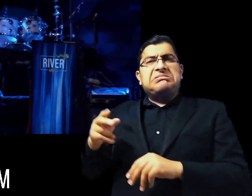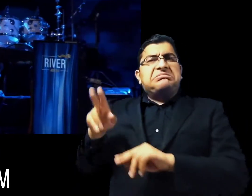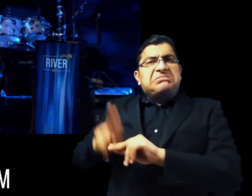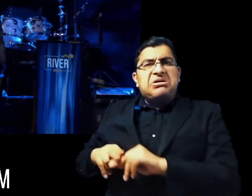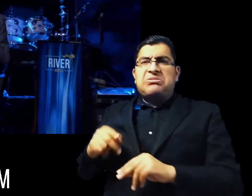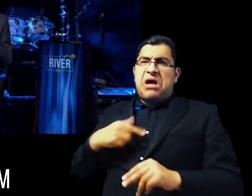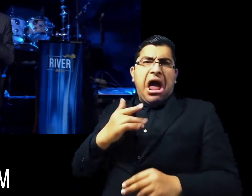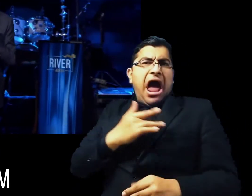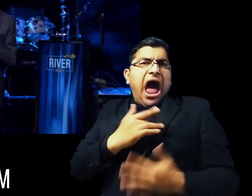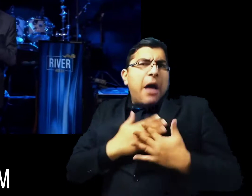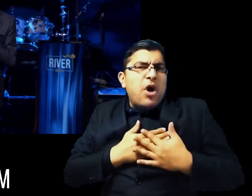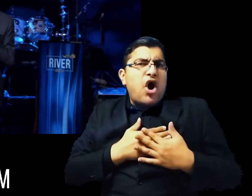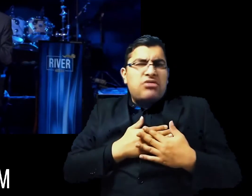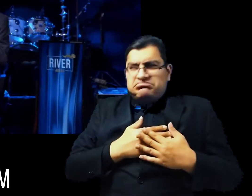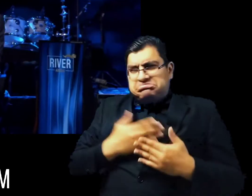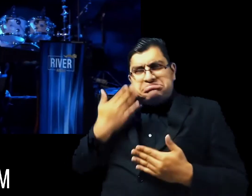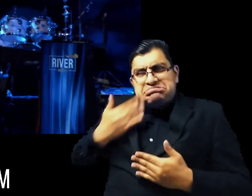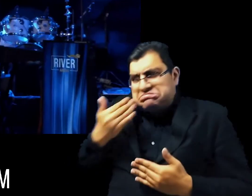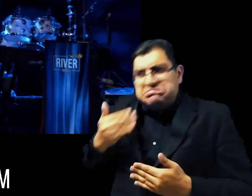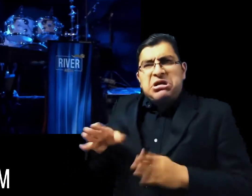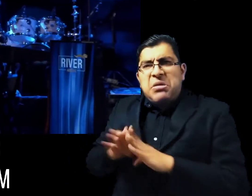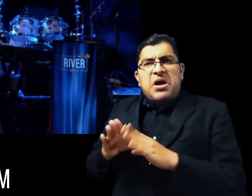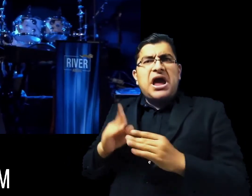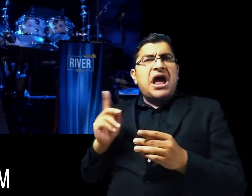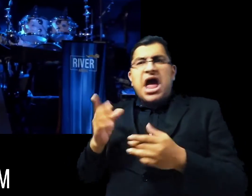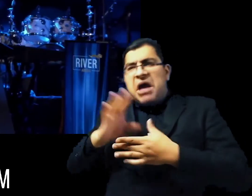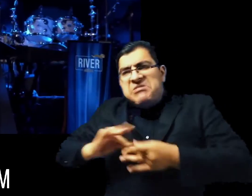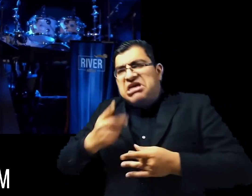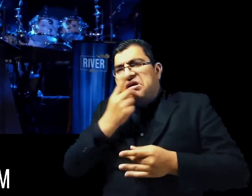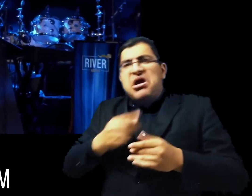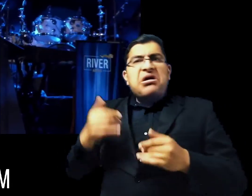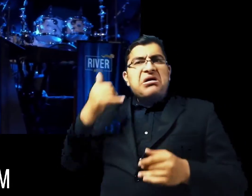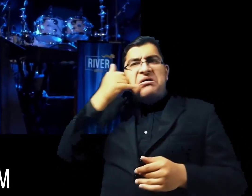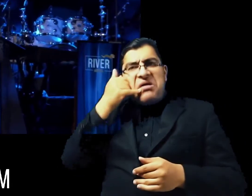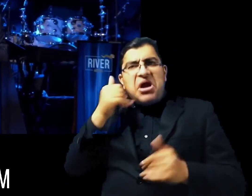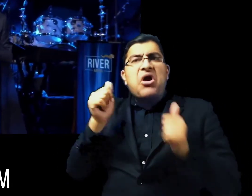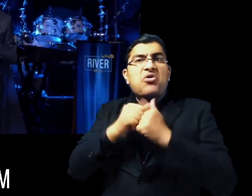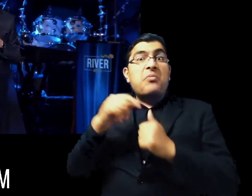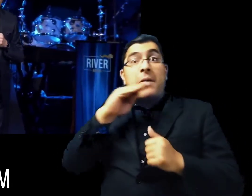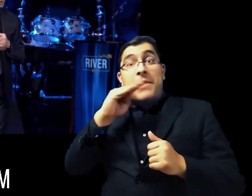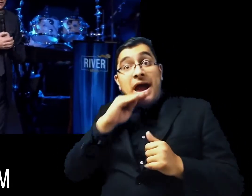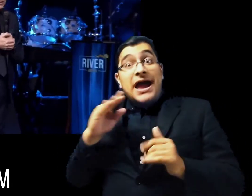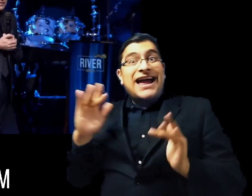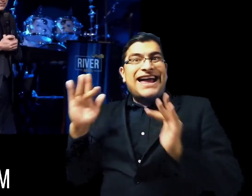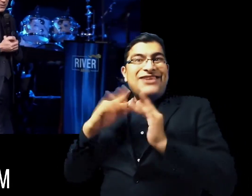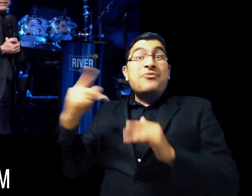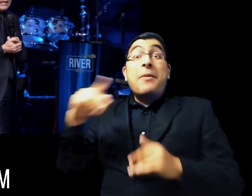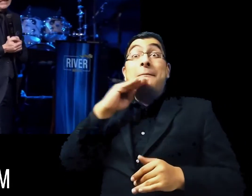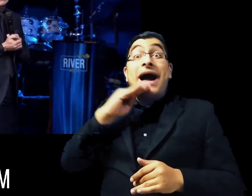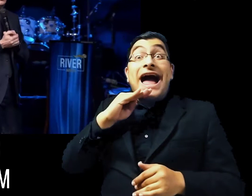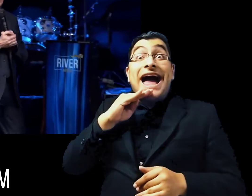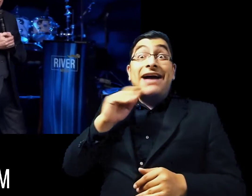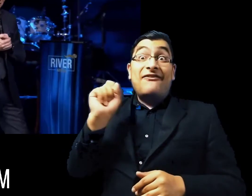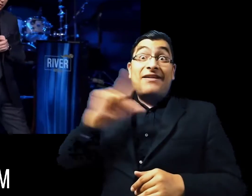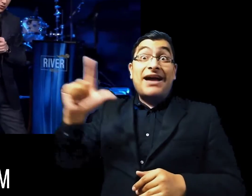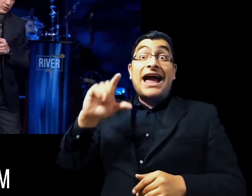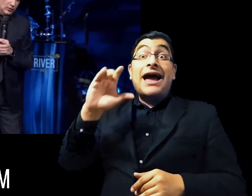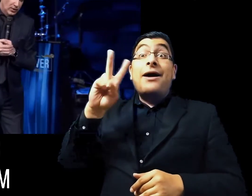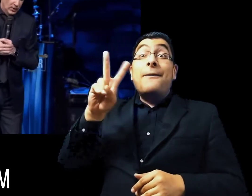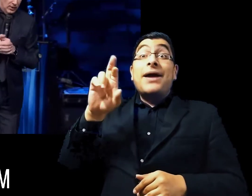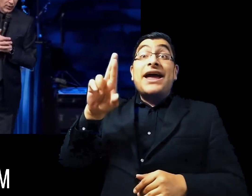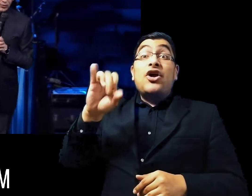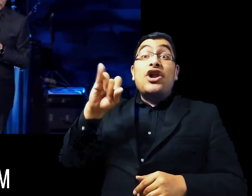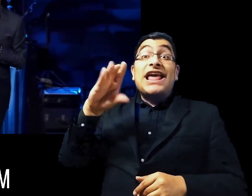un amor como persona, me comunicó por teléfono con su mamá, la famosa actriz Verónica Castro, hablé con